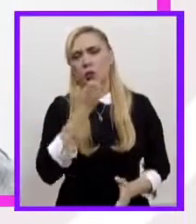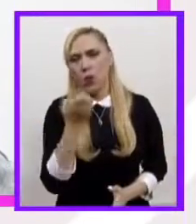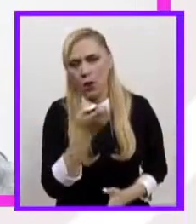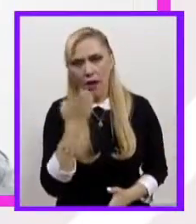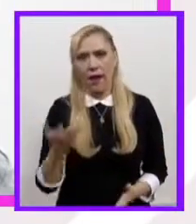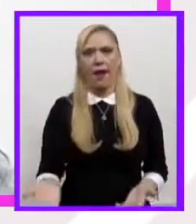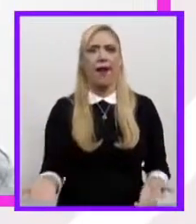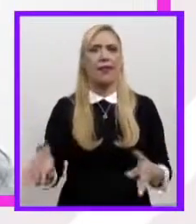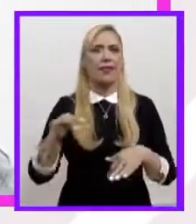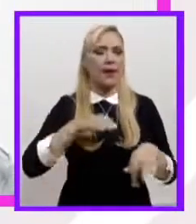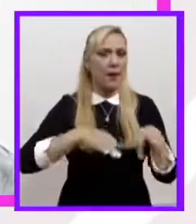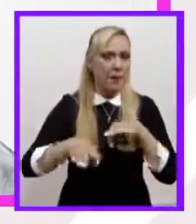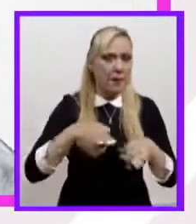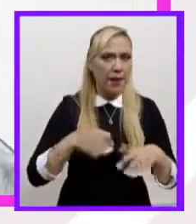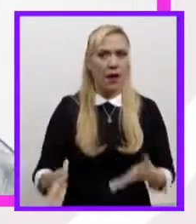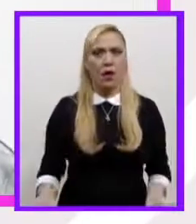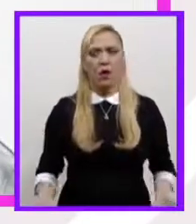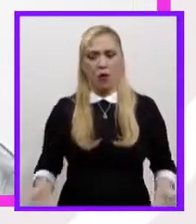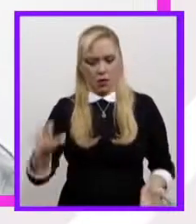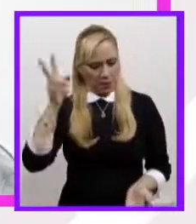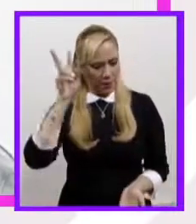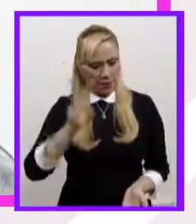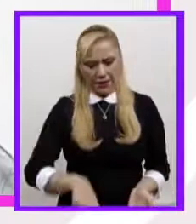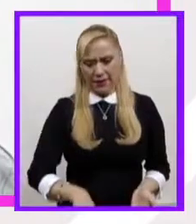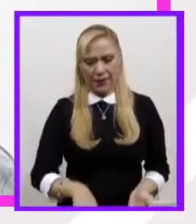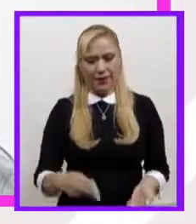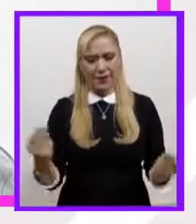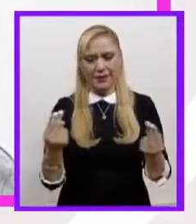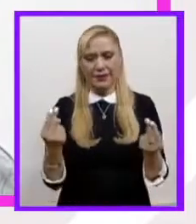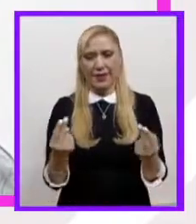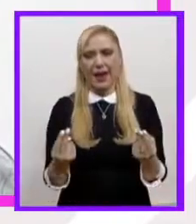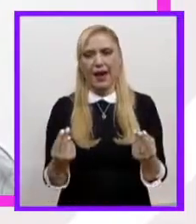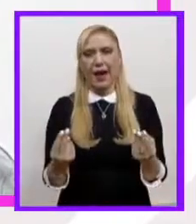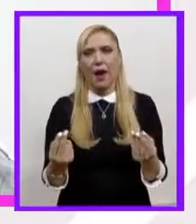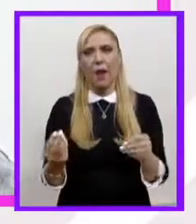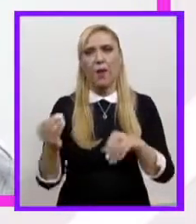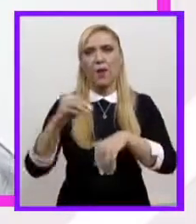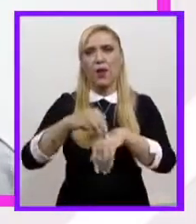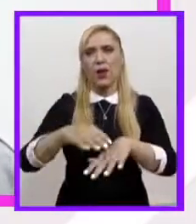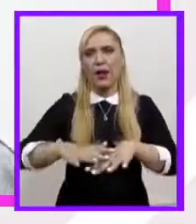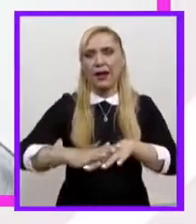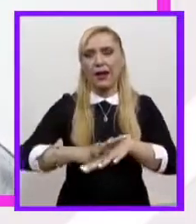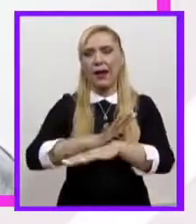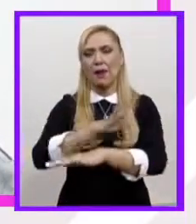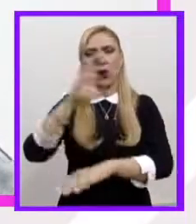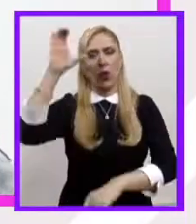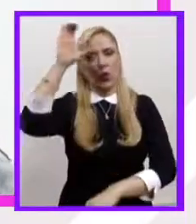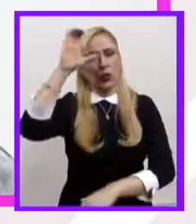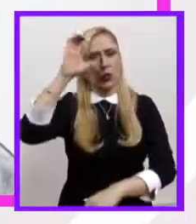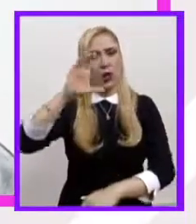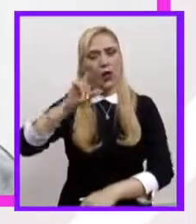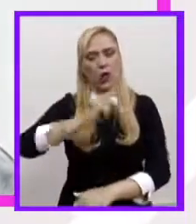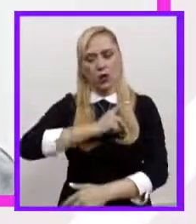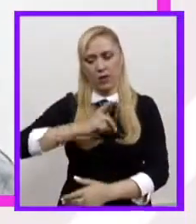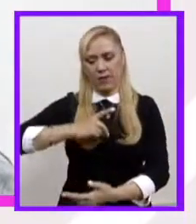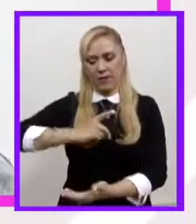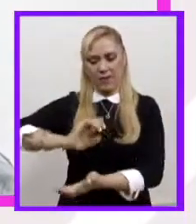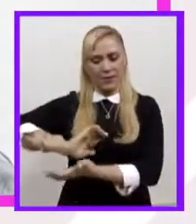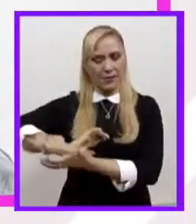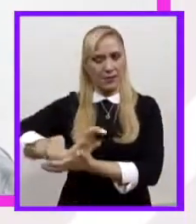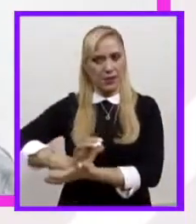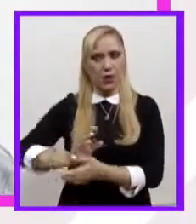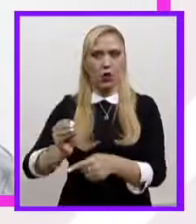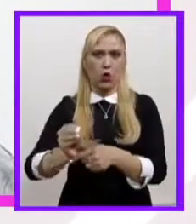en los centros laborales. Es realmente construir una cultura de la no discriminación, como COPRED desde hace muchísimos